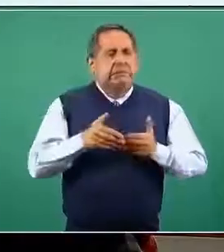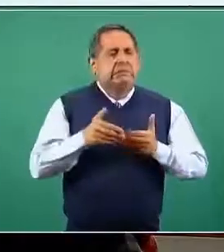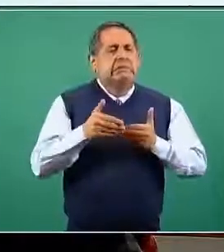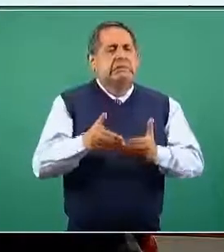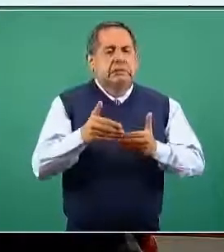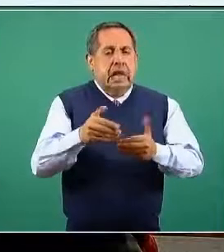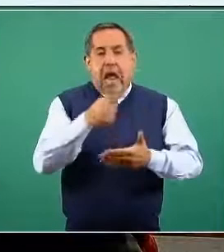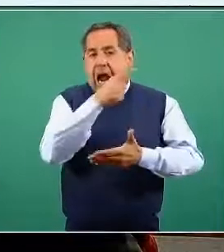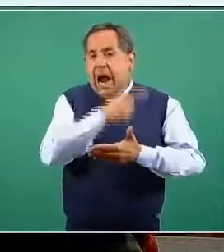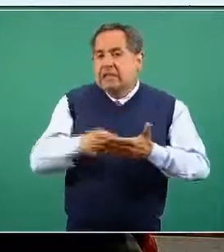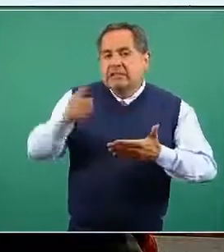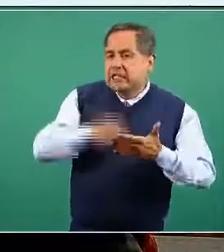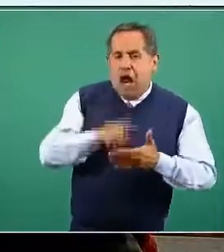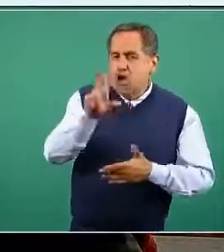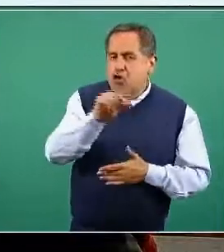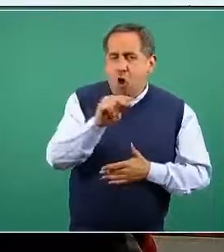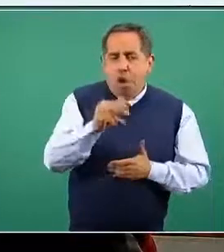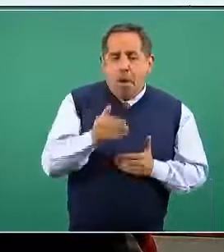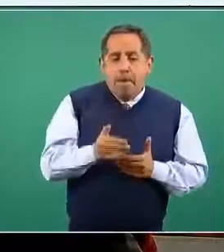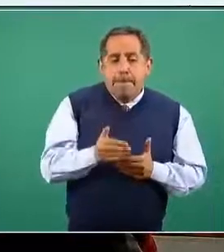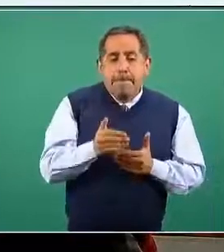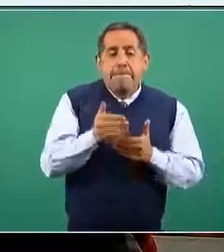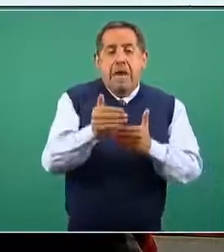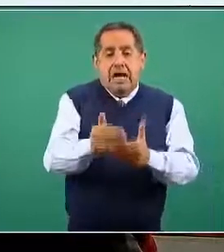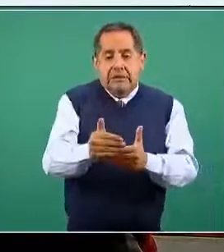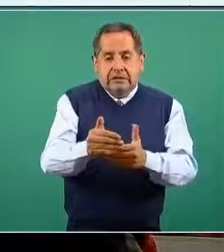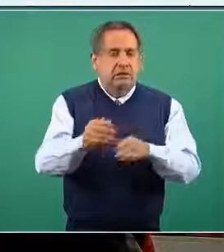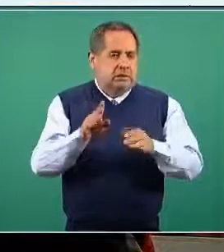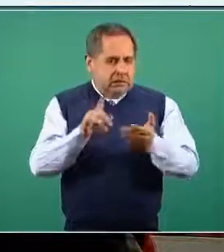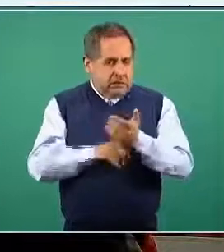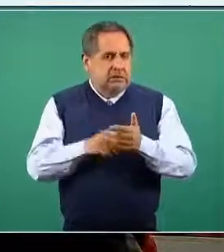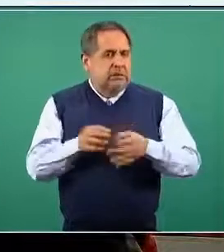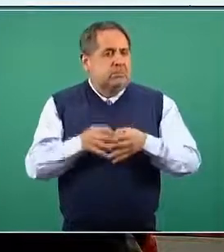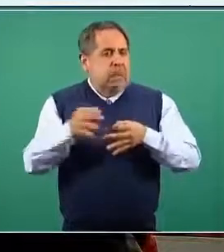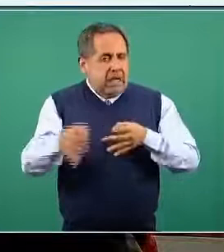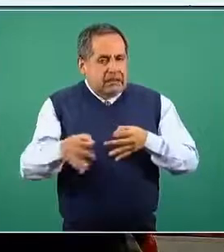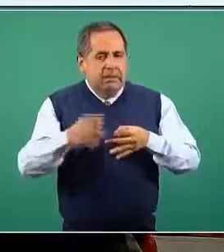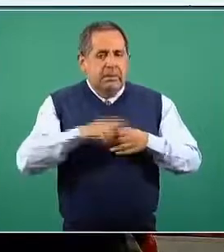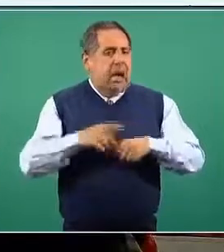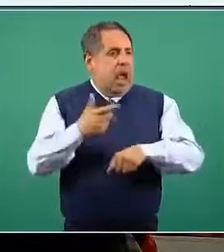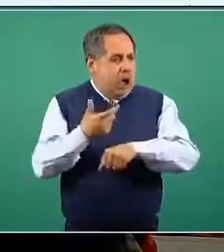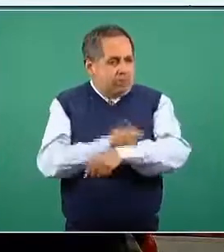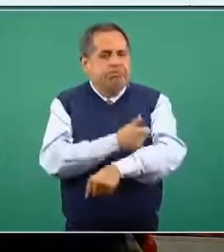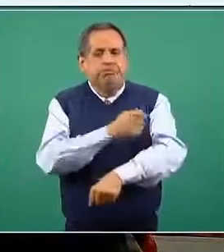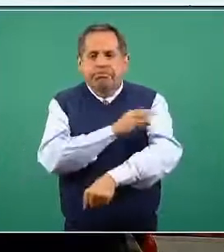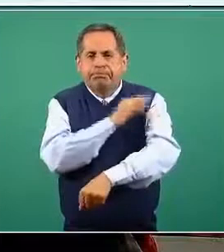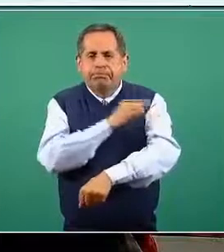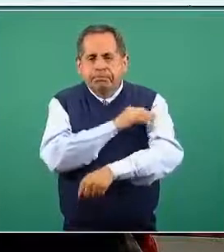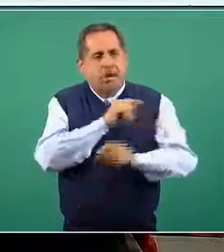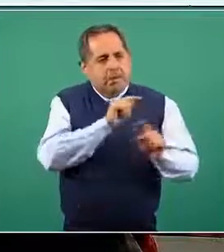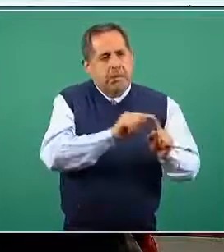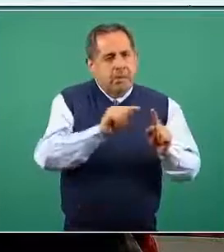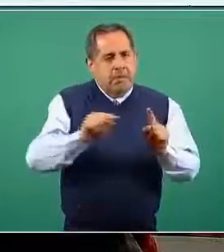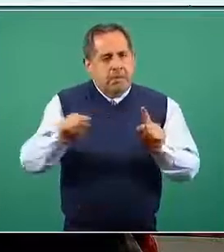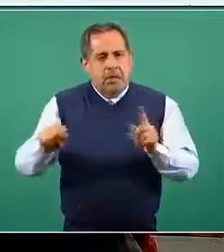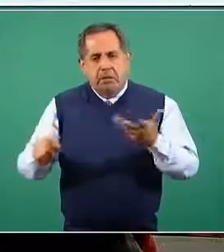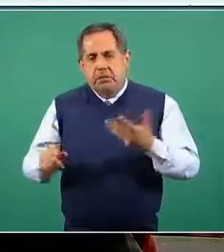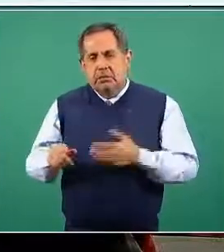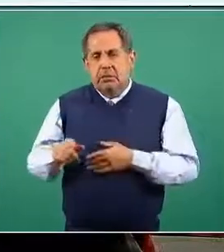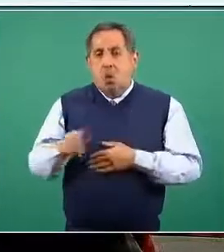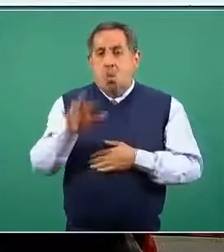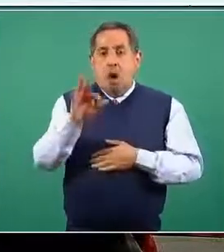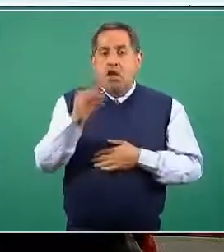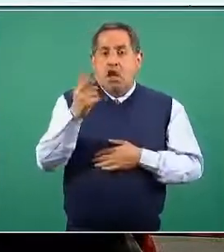no de cancelar, diferir, posponer, programar para una fecha posterior, no superior a